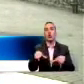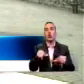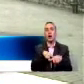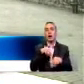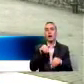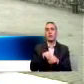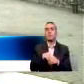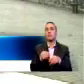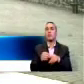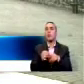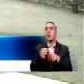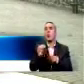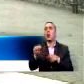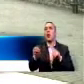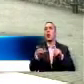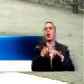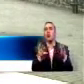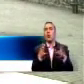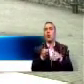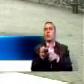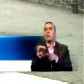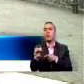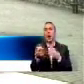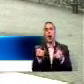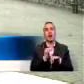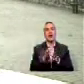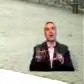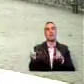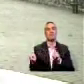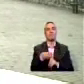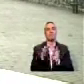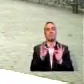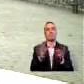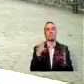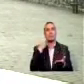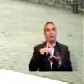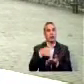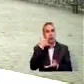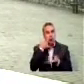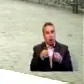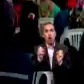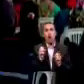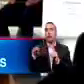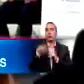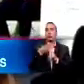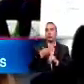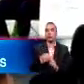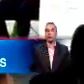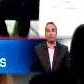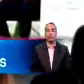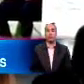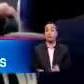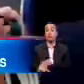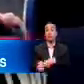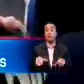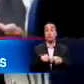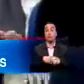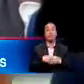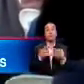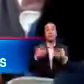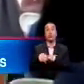localidades aisladas de totales de muchas conexiones, en este caso de telefonía celular y también de internet. Localidades de las